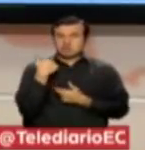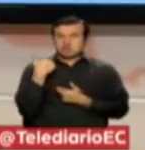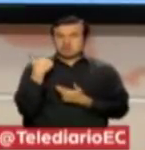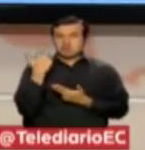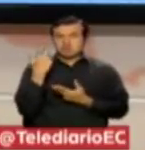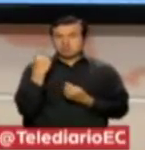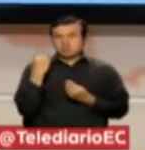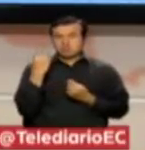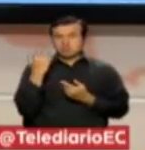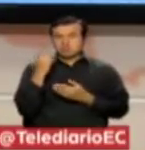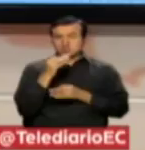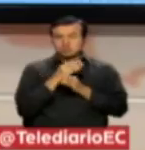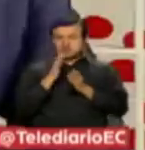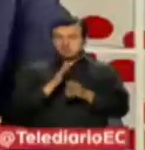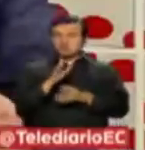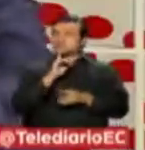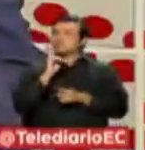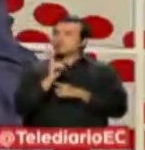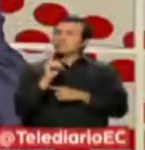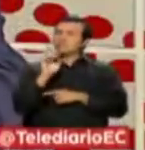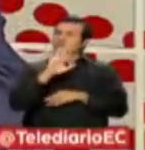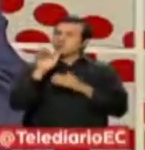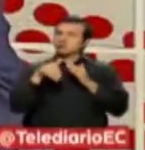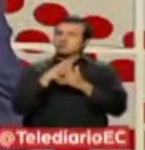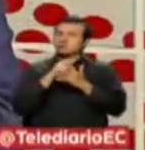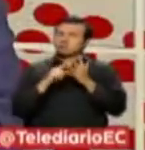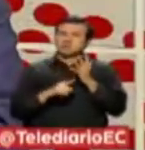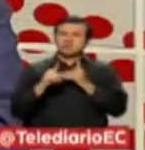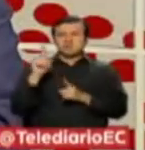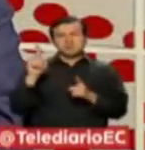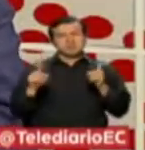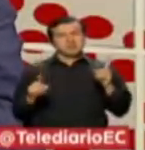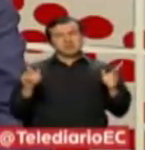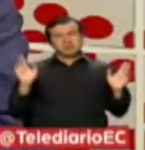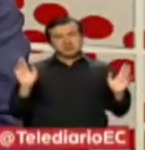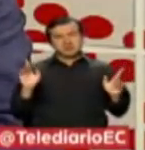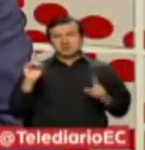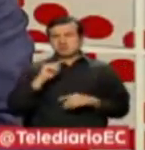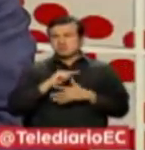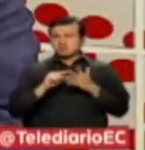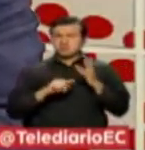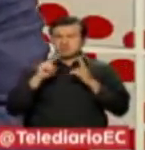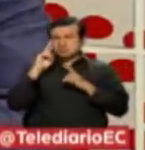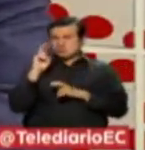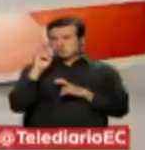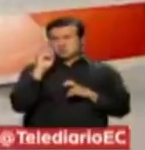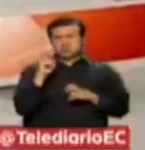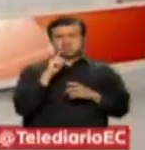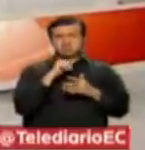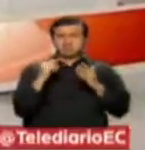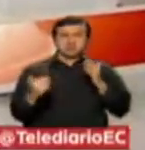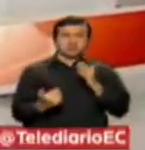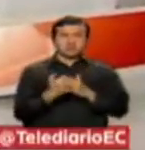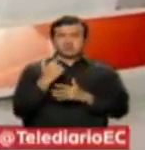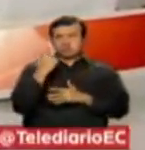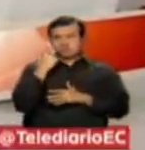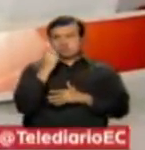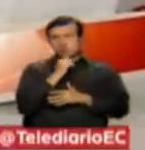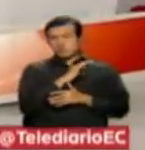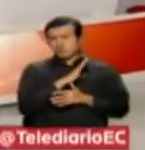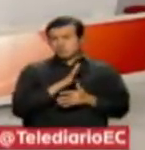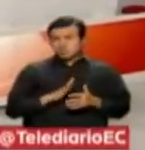a la mayoría de nuestros conciudadanos. Ciertamente, pero todo esto nos muestra algunas rutas de investigación, nuevas